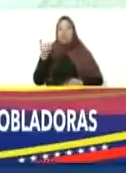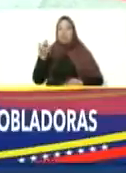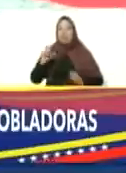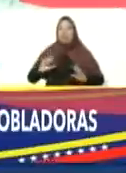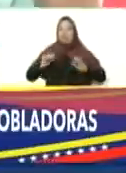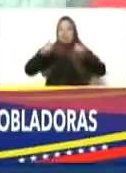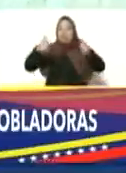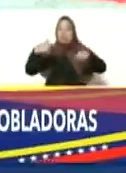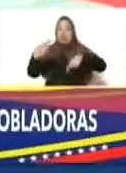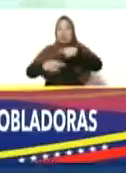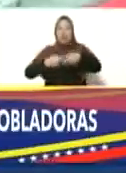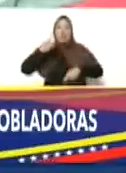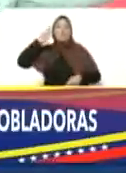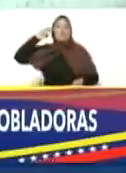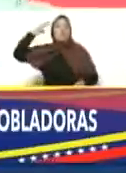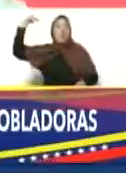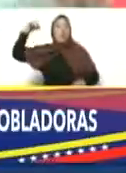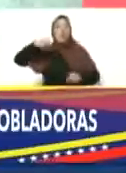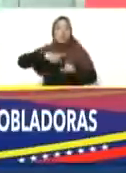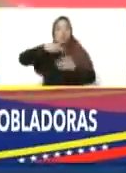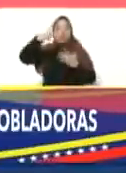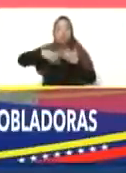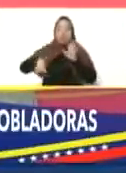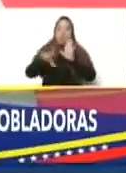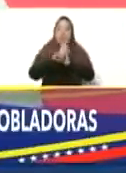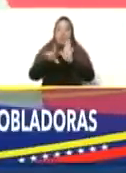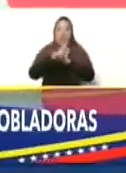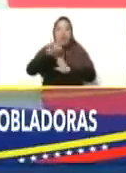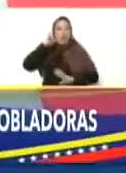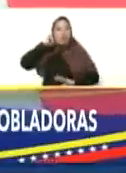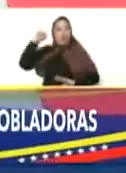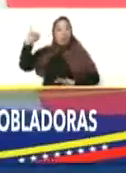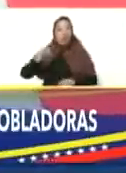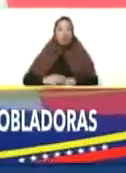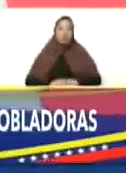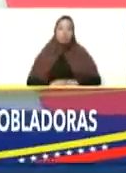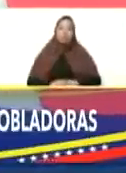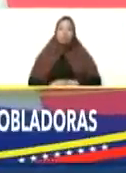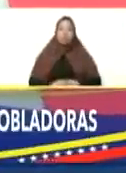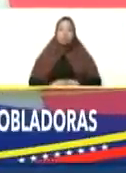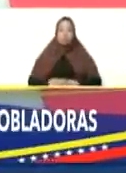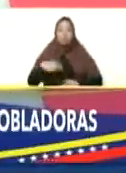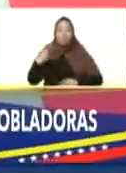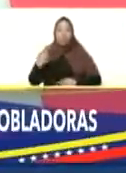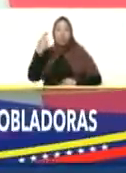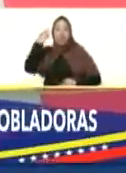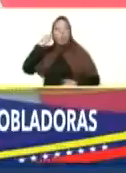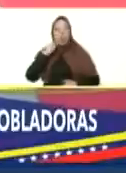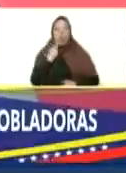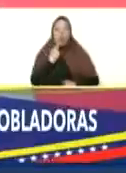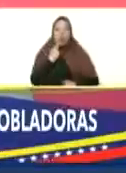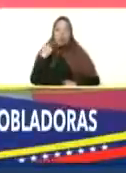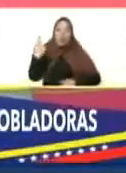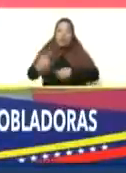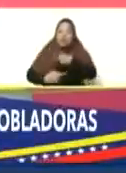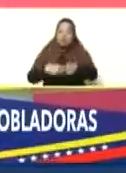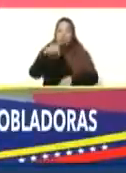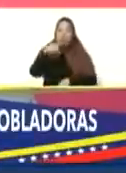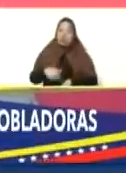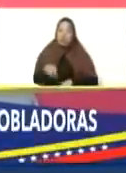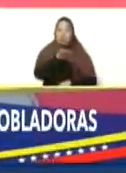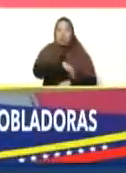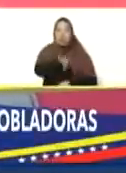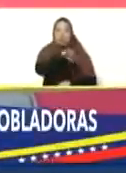de los sueños de los proyectos de las leyes de las ideas renacimiento del vö liberalismo renacimiento del